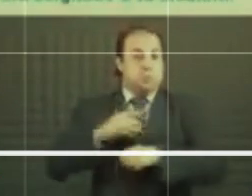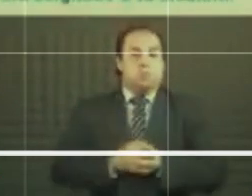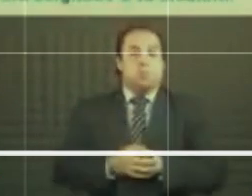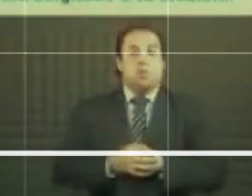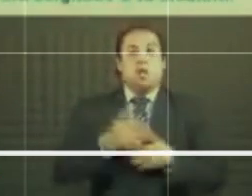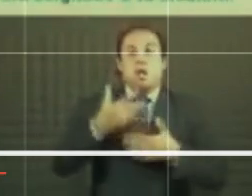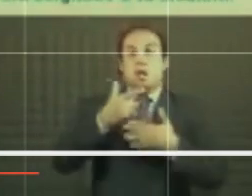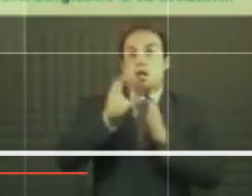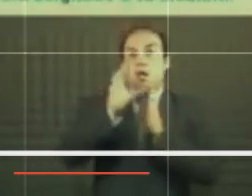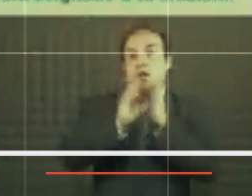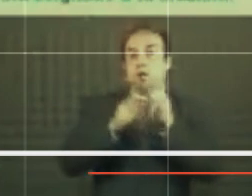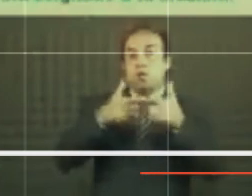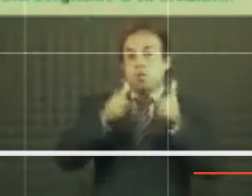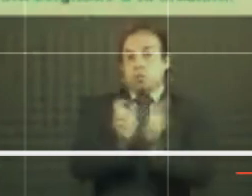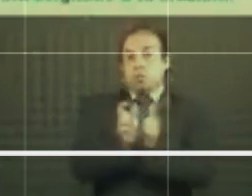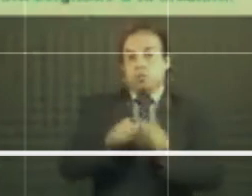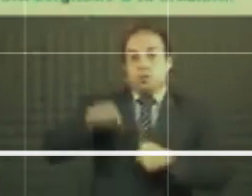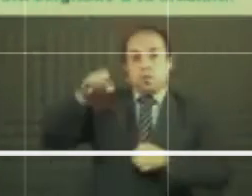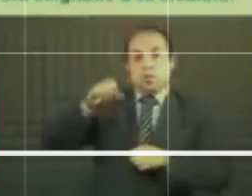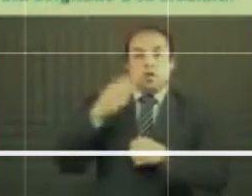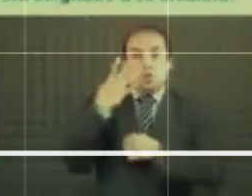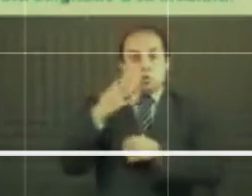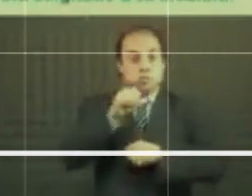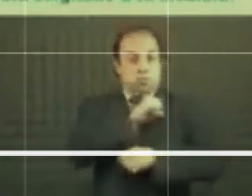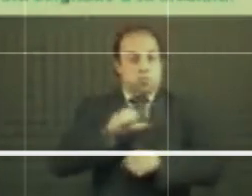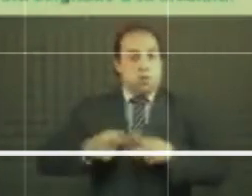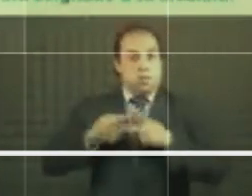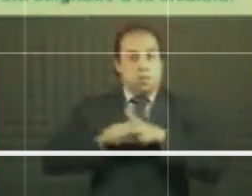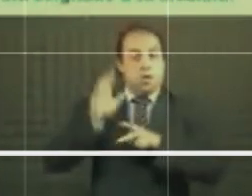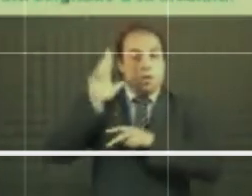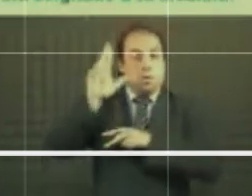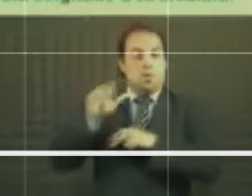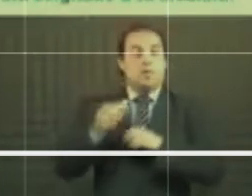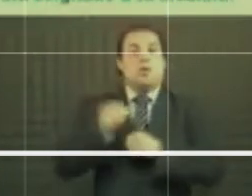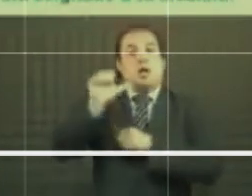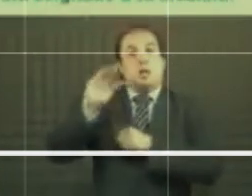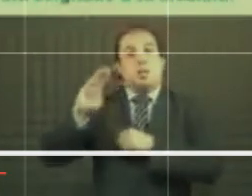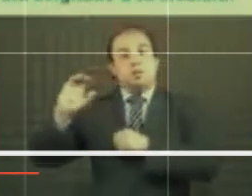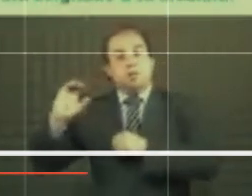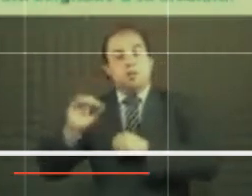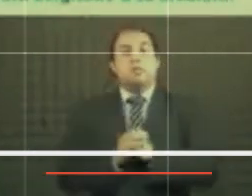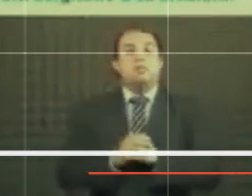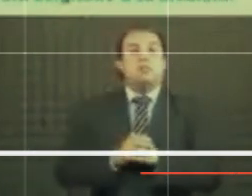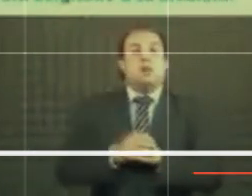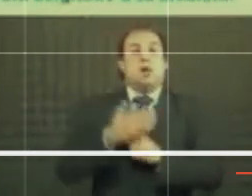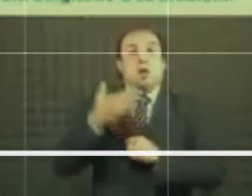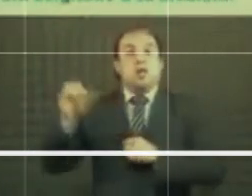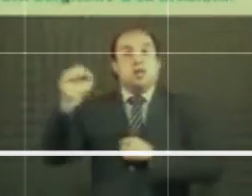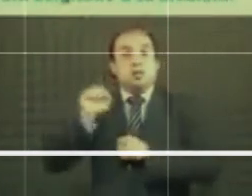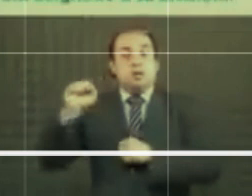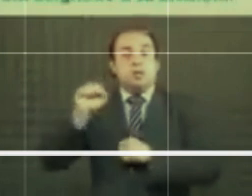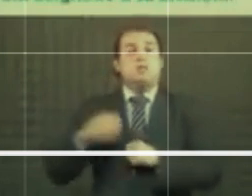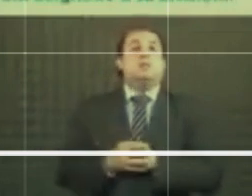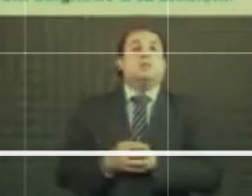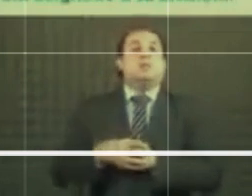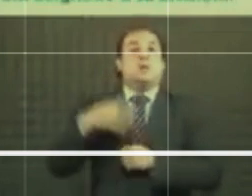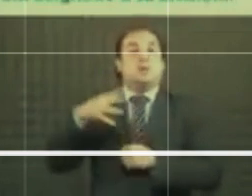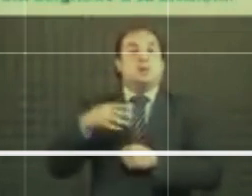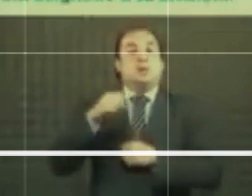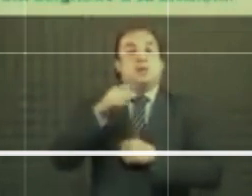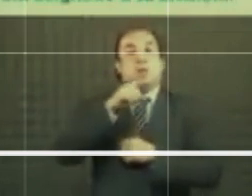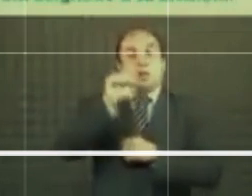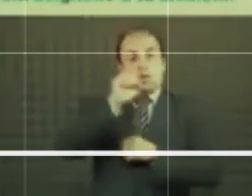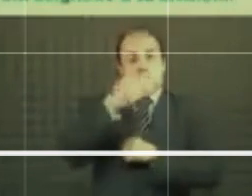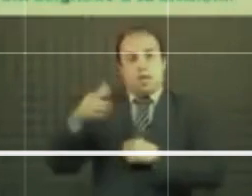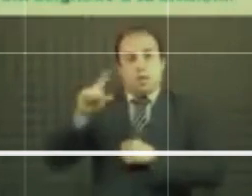para este grupo de edad, de estas 4 alcaldías. Empezamos el día martes con las letras A, B y C, hasta el sábado 14 con las letras S a la Z,